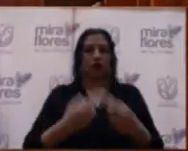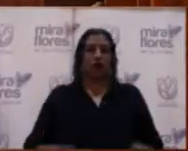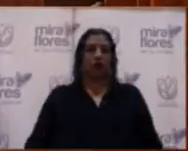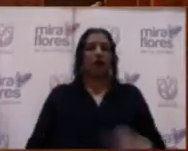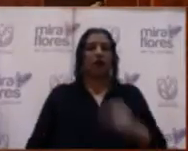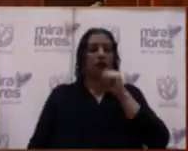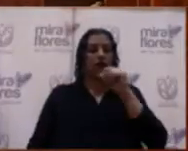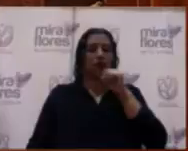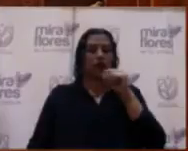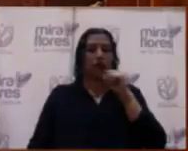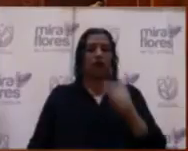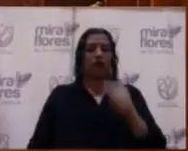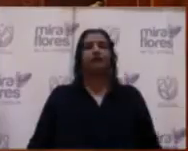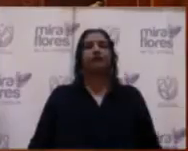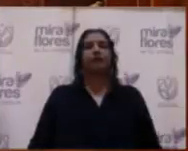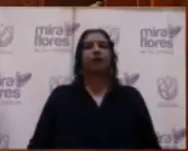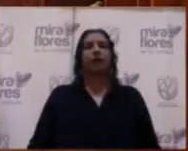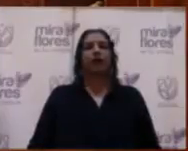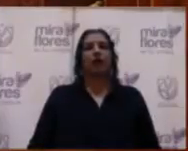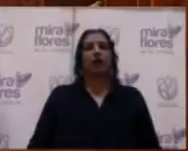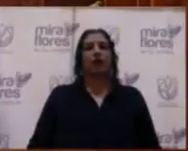para la revisión.